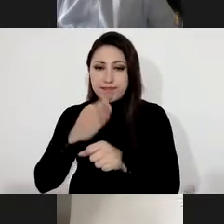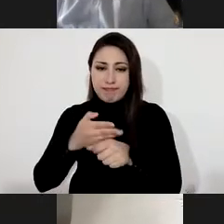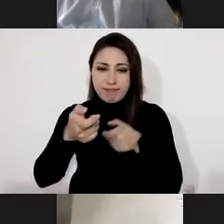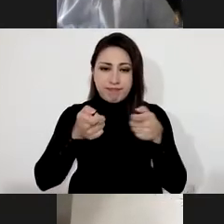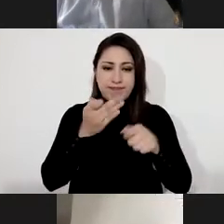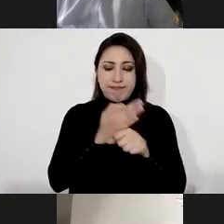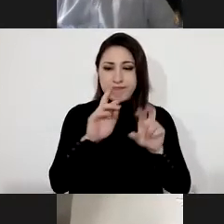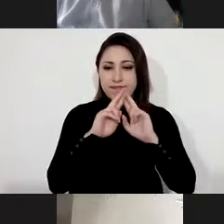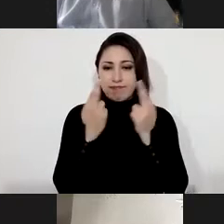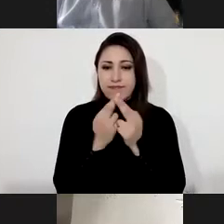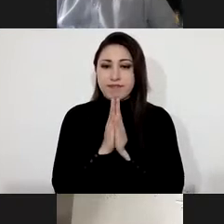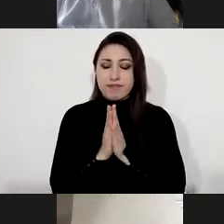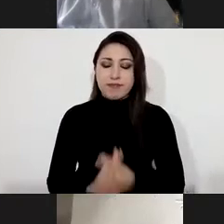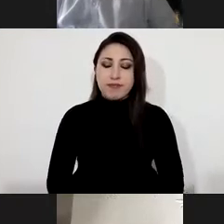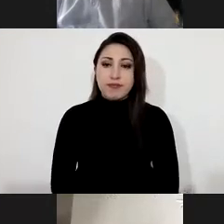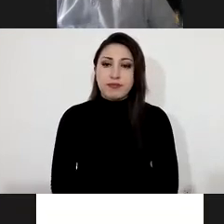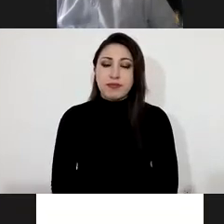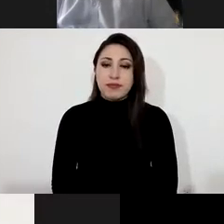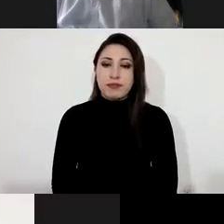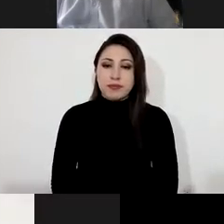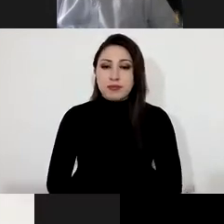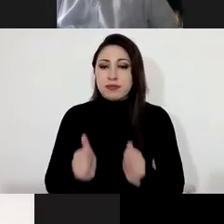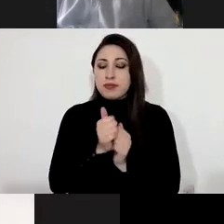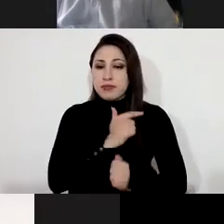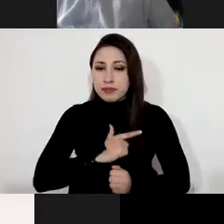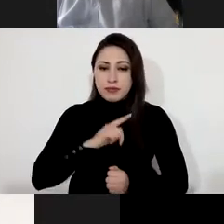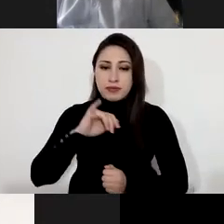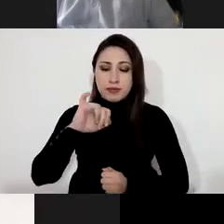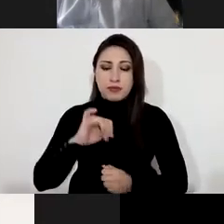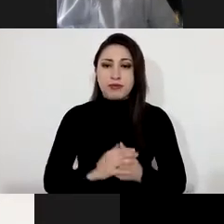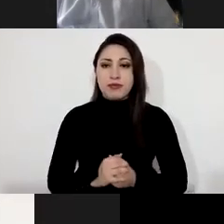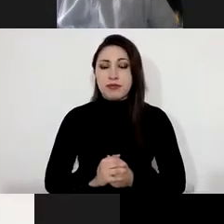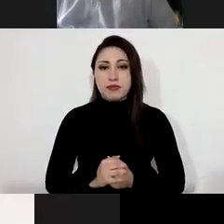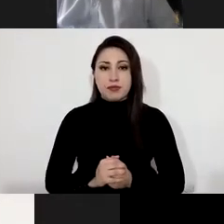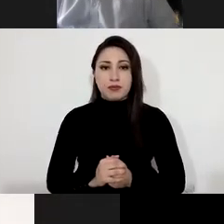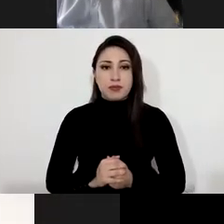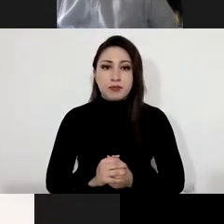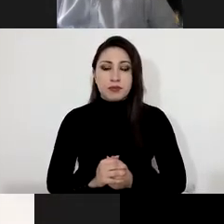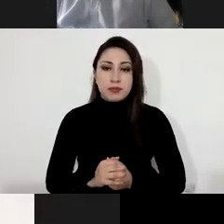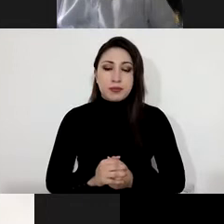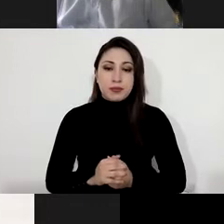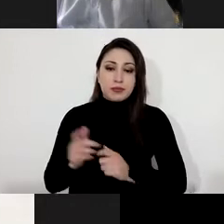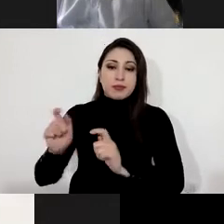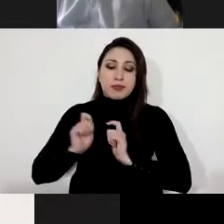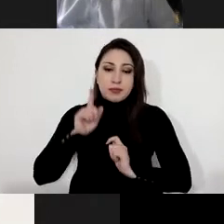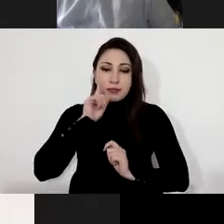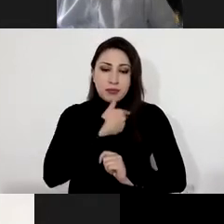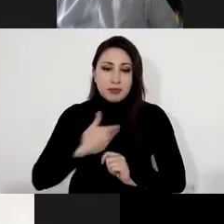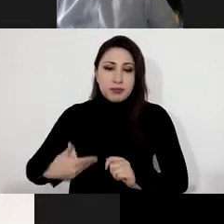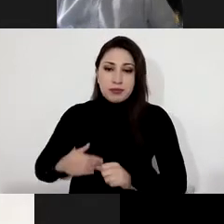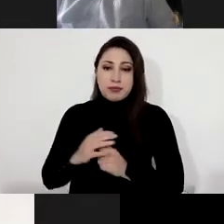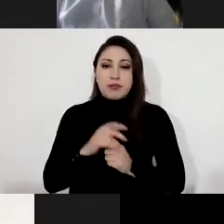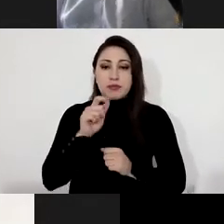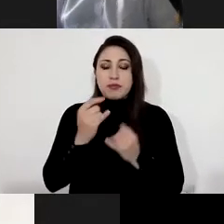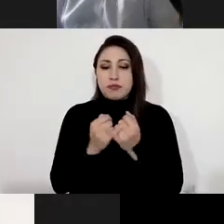sesión. Claro que sí, presidenta, con todo gusto. Por consiguiente, atendiendo a la indicación de usted y de conformidad con la normatividad